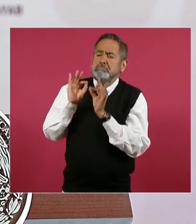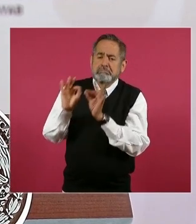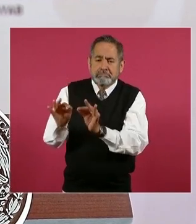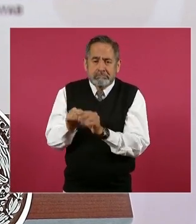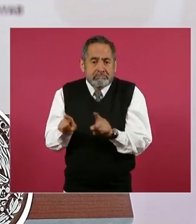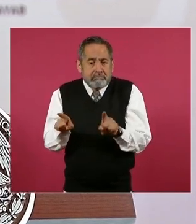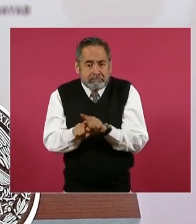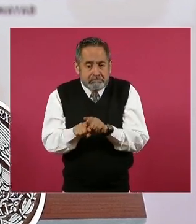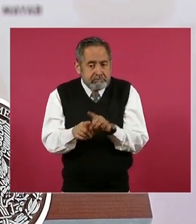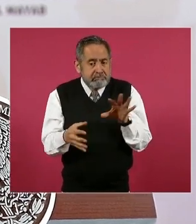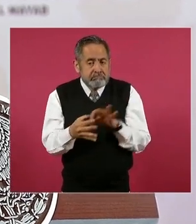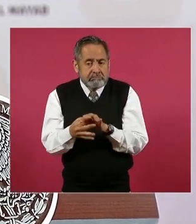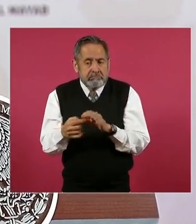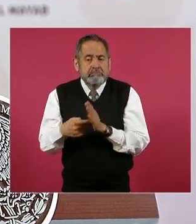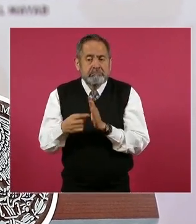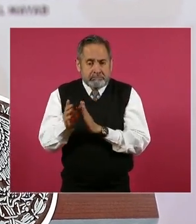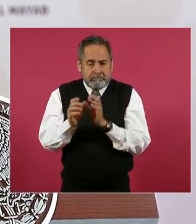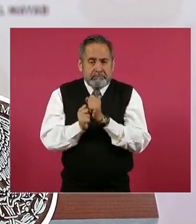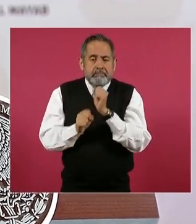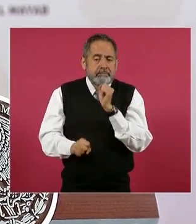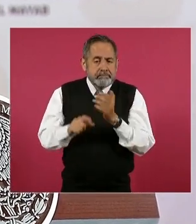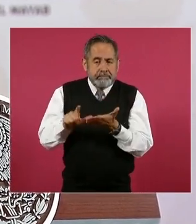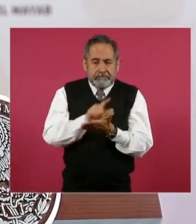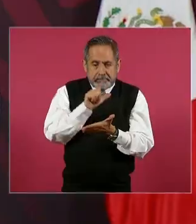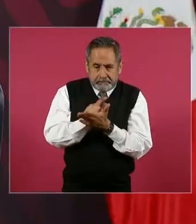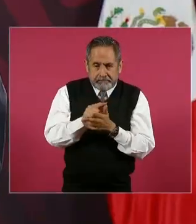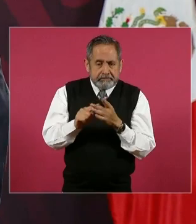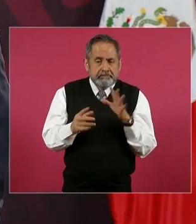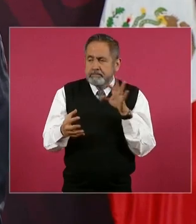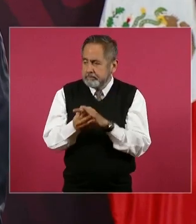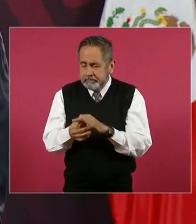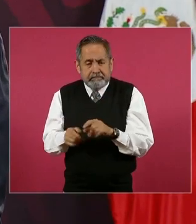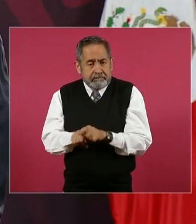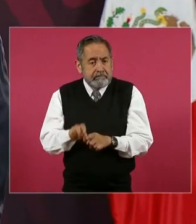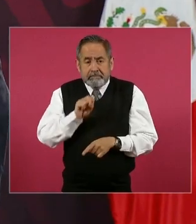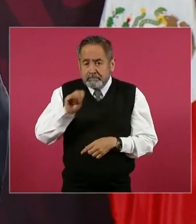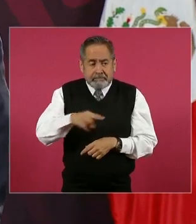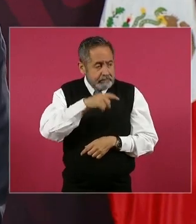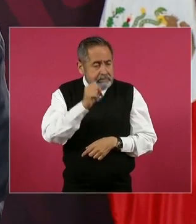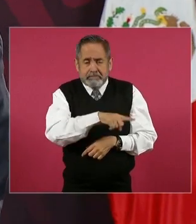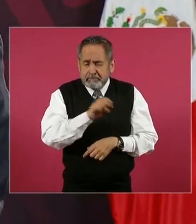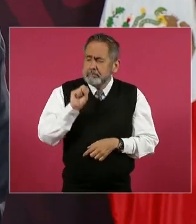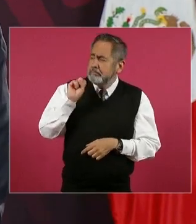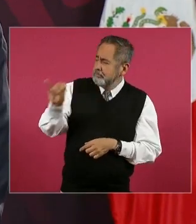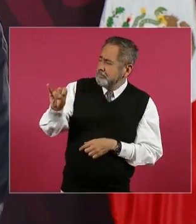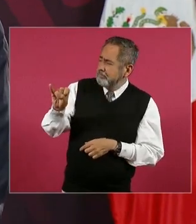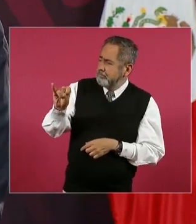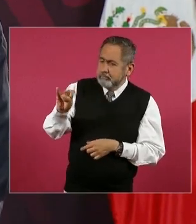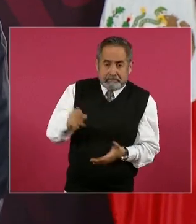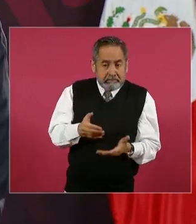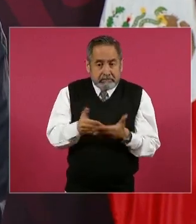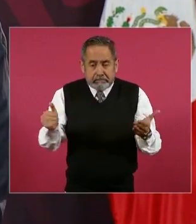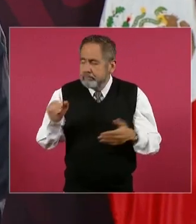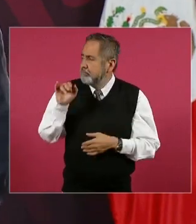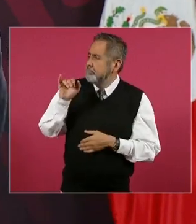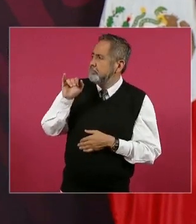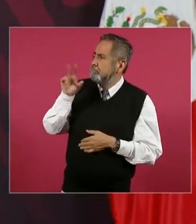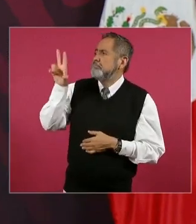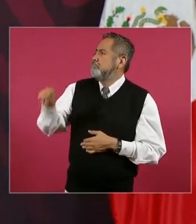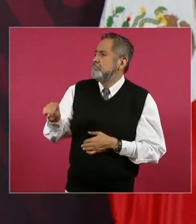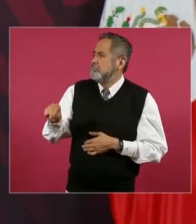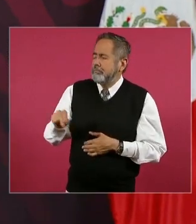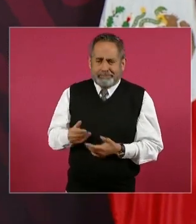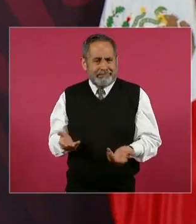de conformidad con lo que establece la Constitución y la ley de la materia y ahora ya no